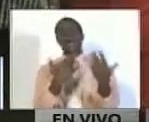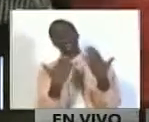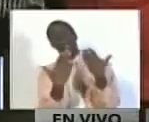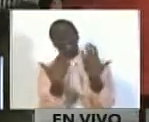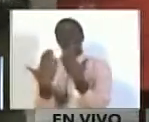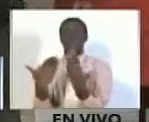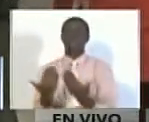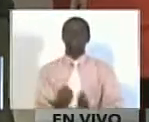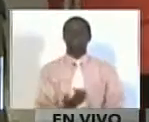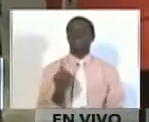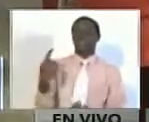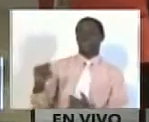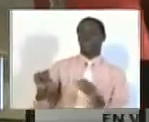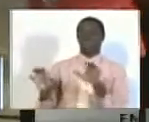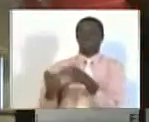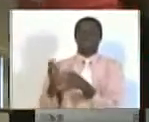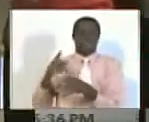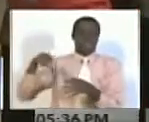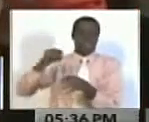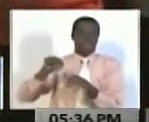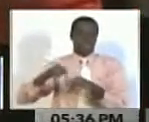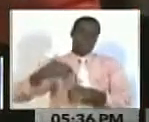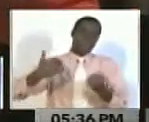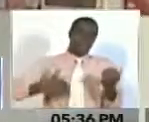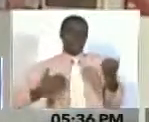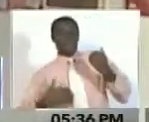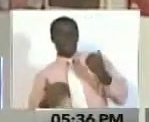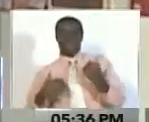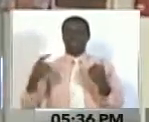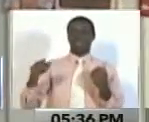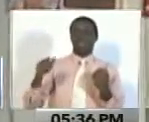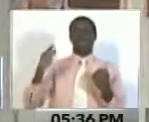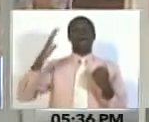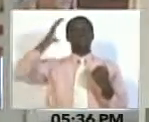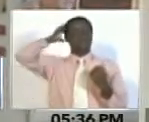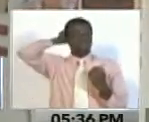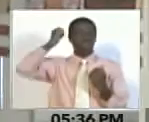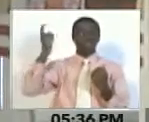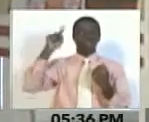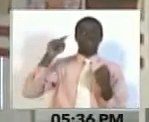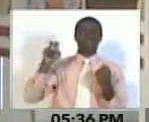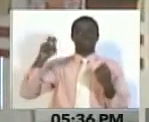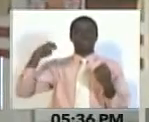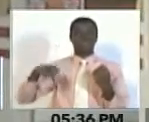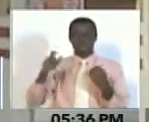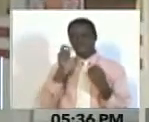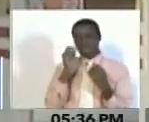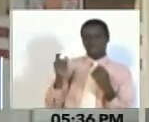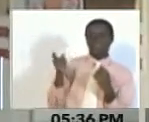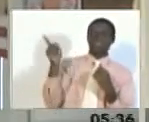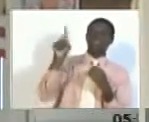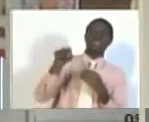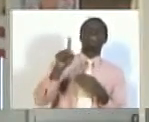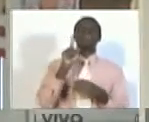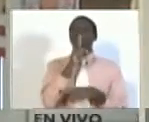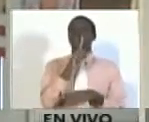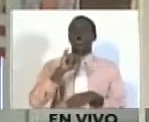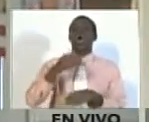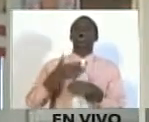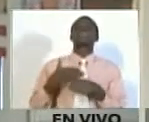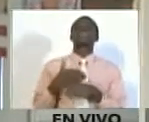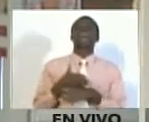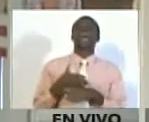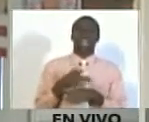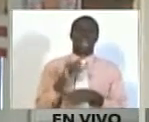la gente de Tu Rambla, Leonardo Rojas, Wilkinson García y Johnny Díaz está por allí, y también José Jesús Gómez, director general